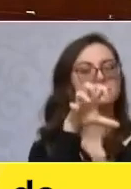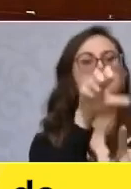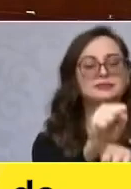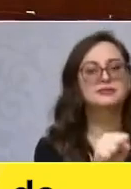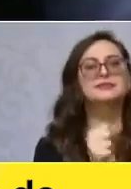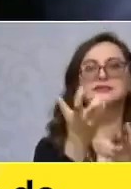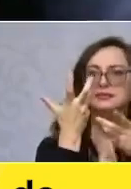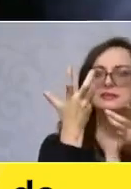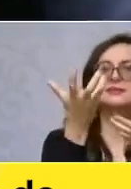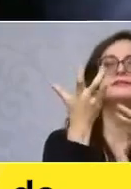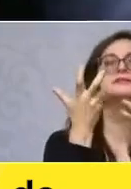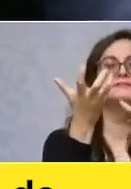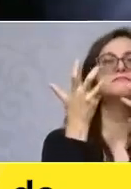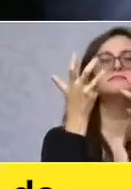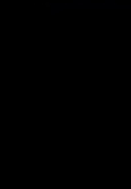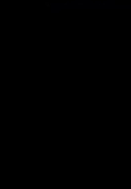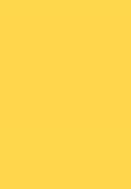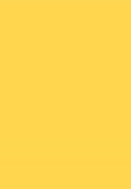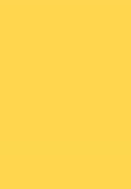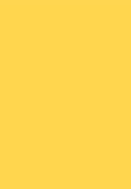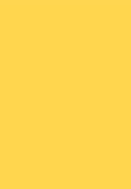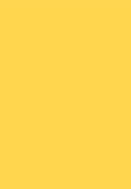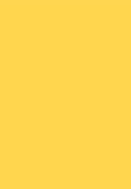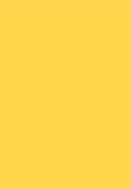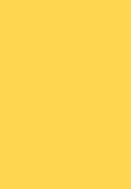esta nueva historia en la política de nuestro país.